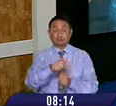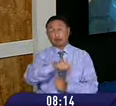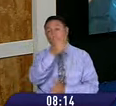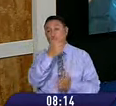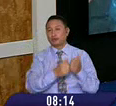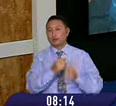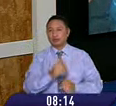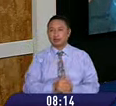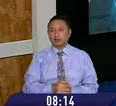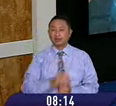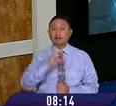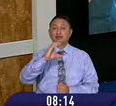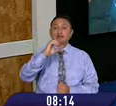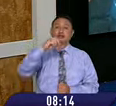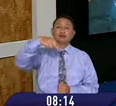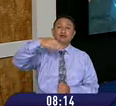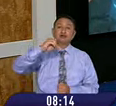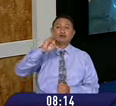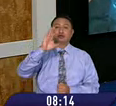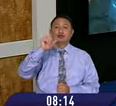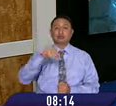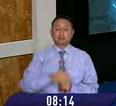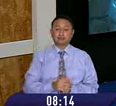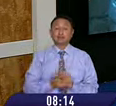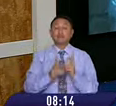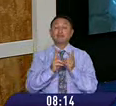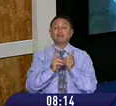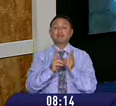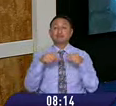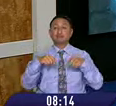cabeza más, con Ocoto, moradores ahí, vecinos,